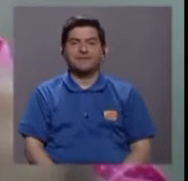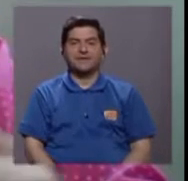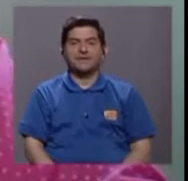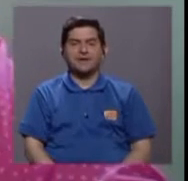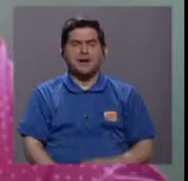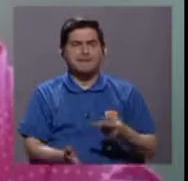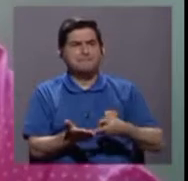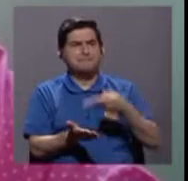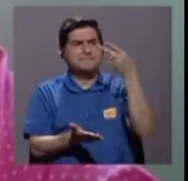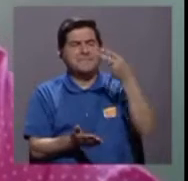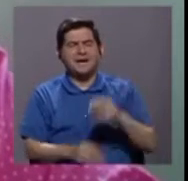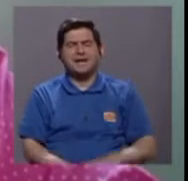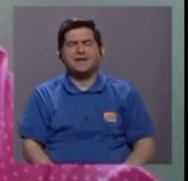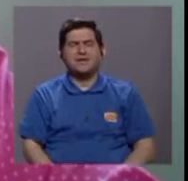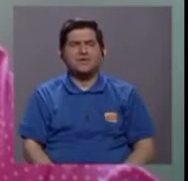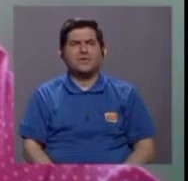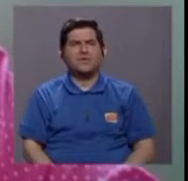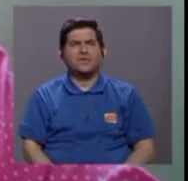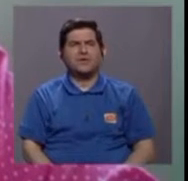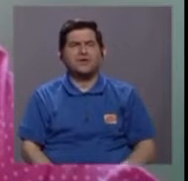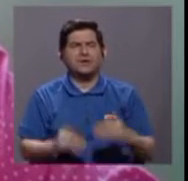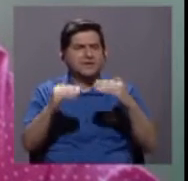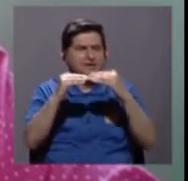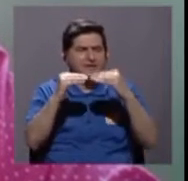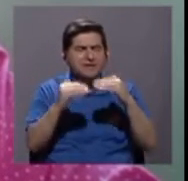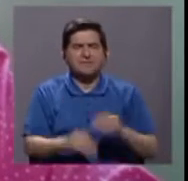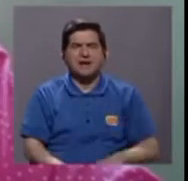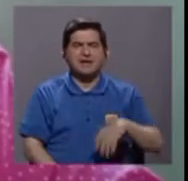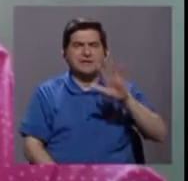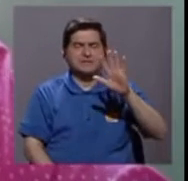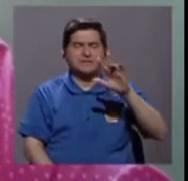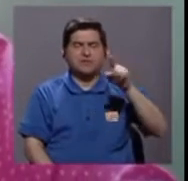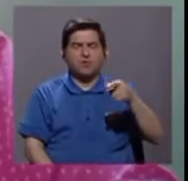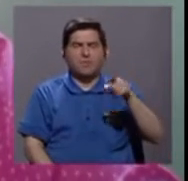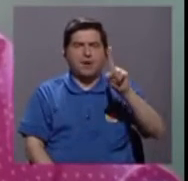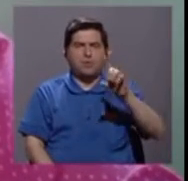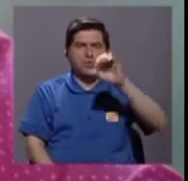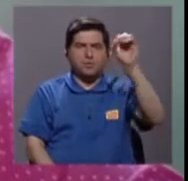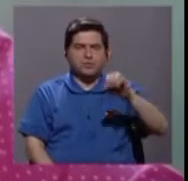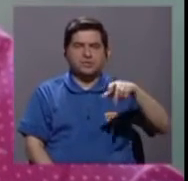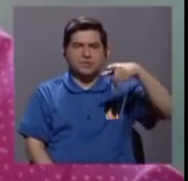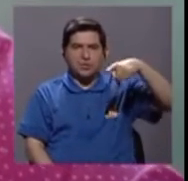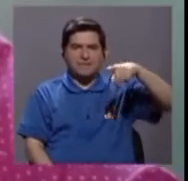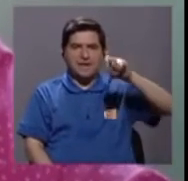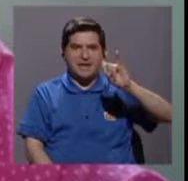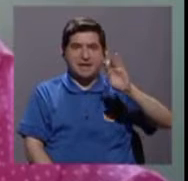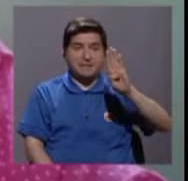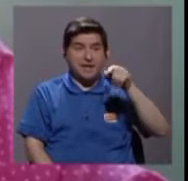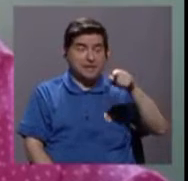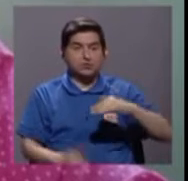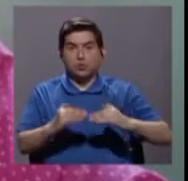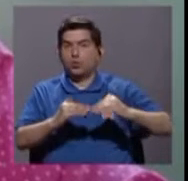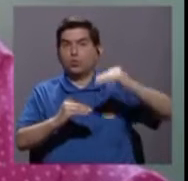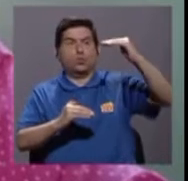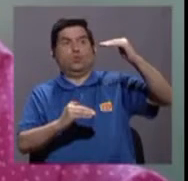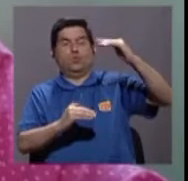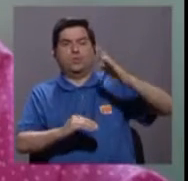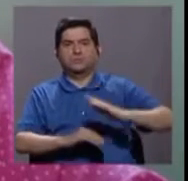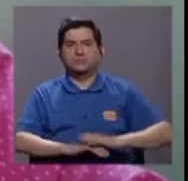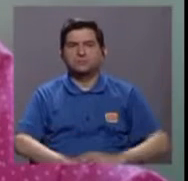suma equivalente al 5,1% del Producto Interno Bruto. Eso es una suma altísima,